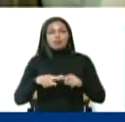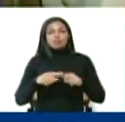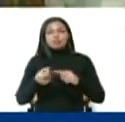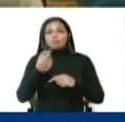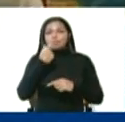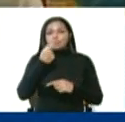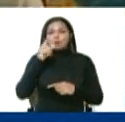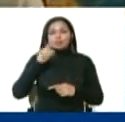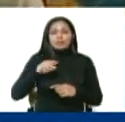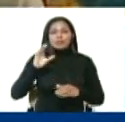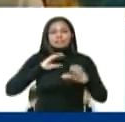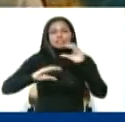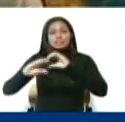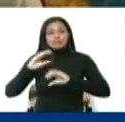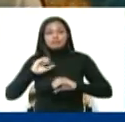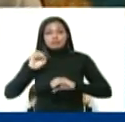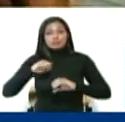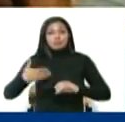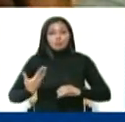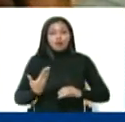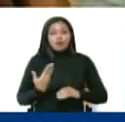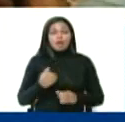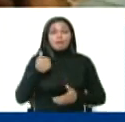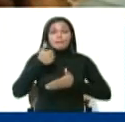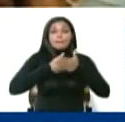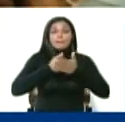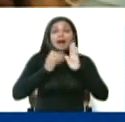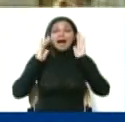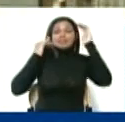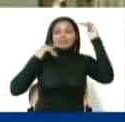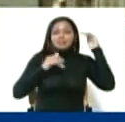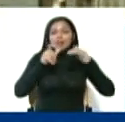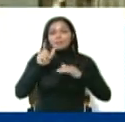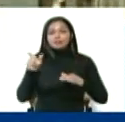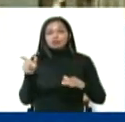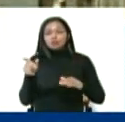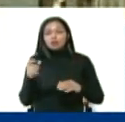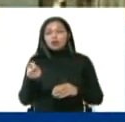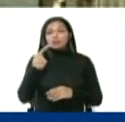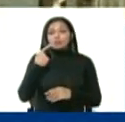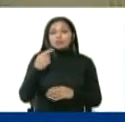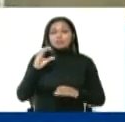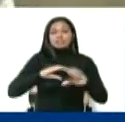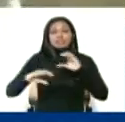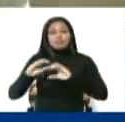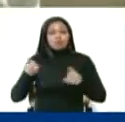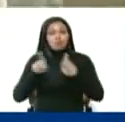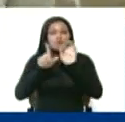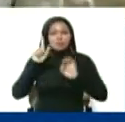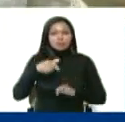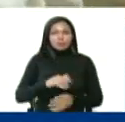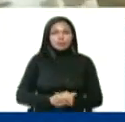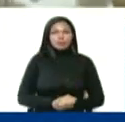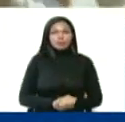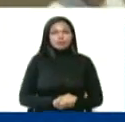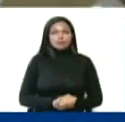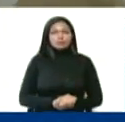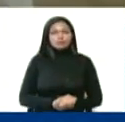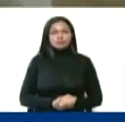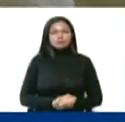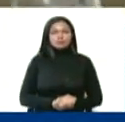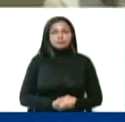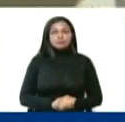tratamientos científicos para atender con tratamiento científico y